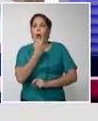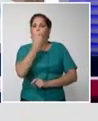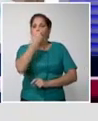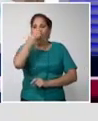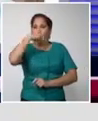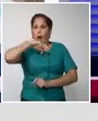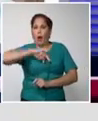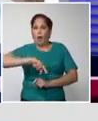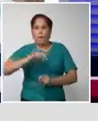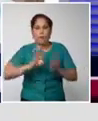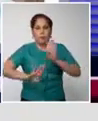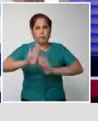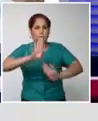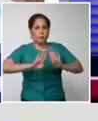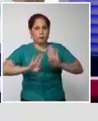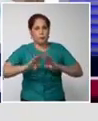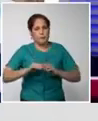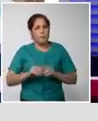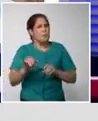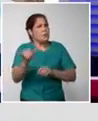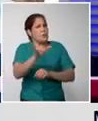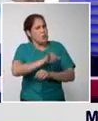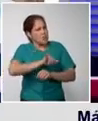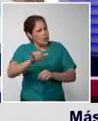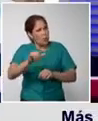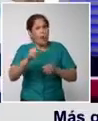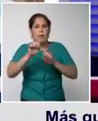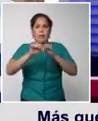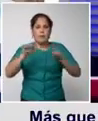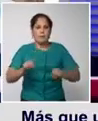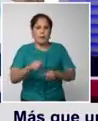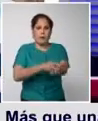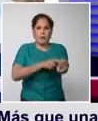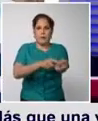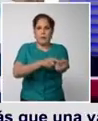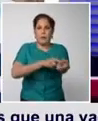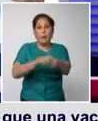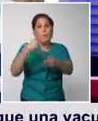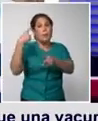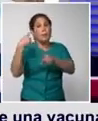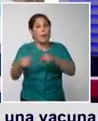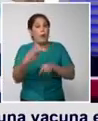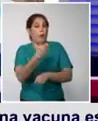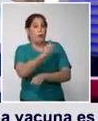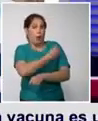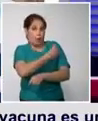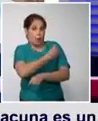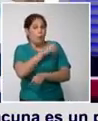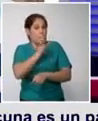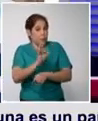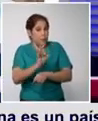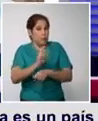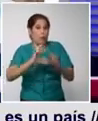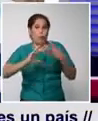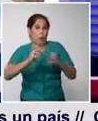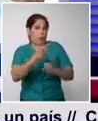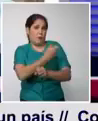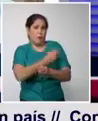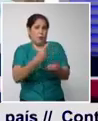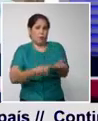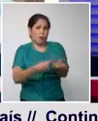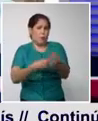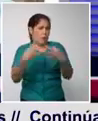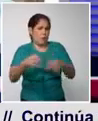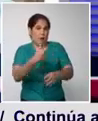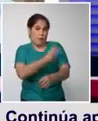la importante, pero también a nivel sistémico, a diferencia de las vacunas de administración sistémica que